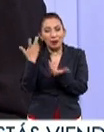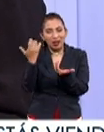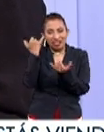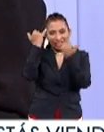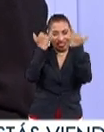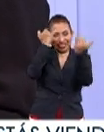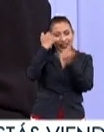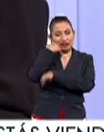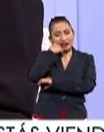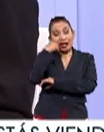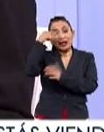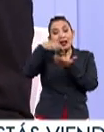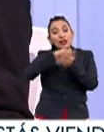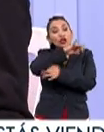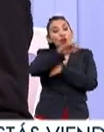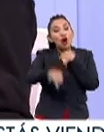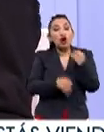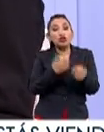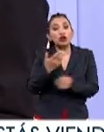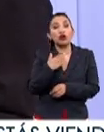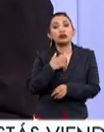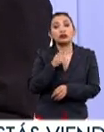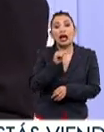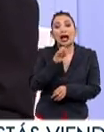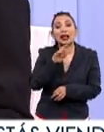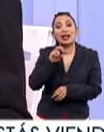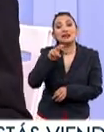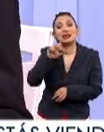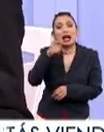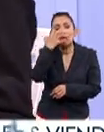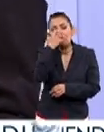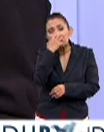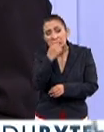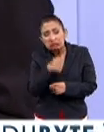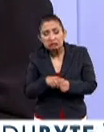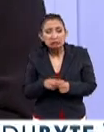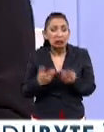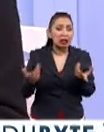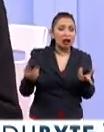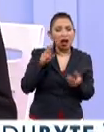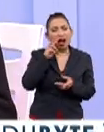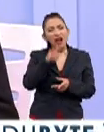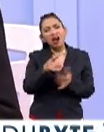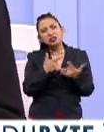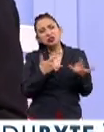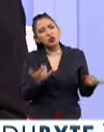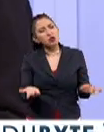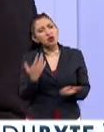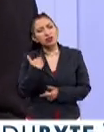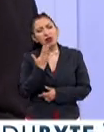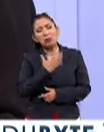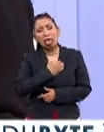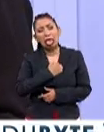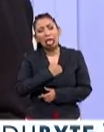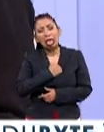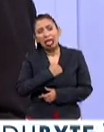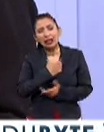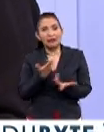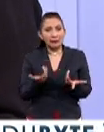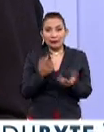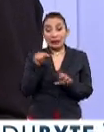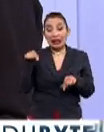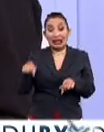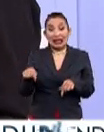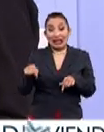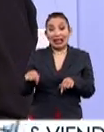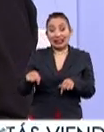luego tiene de que creen que todas las de Hugo Arrevillaga son un poco tristes, ¿no? Y tienen ese tono melancólico.